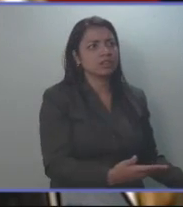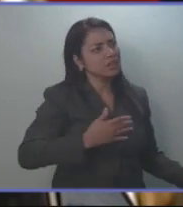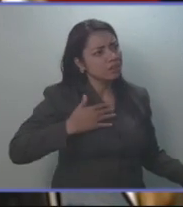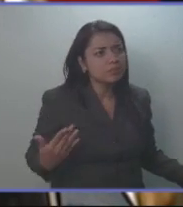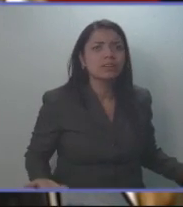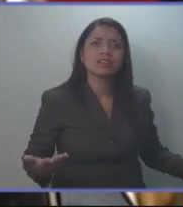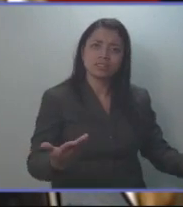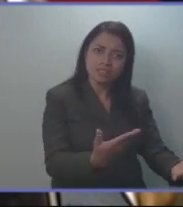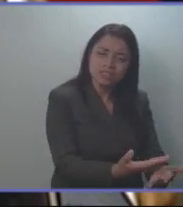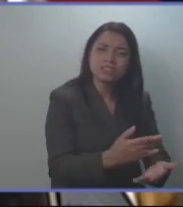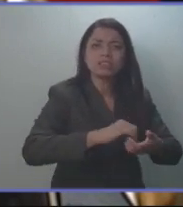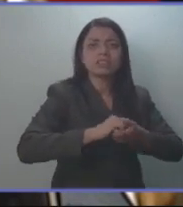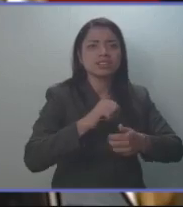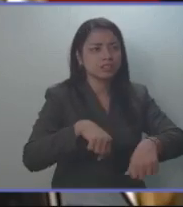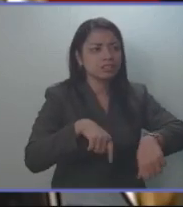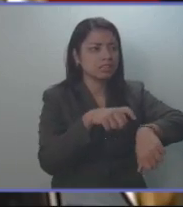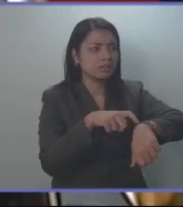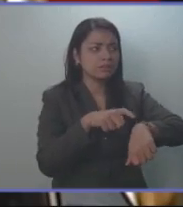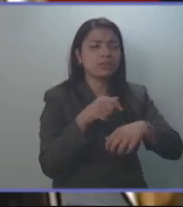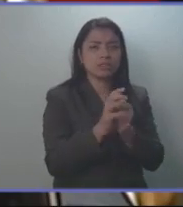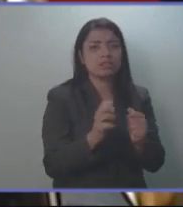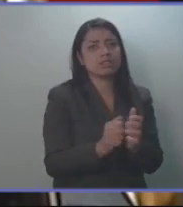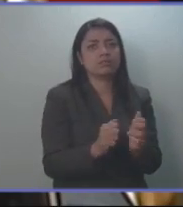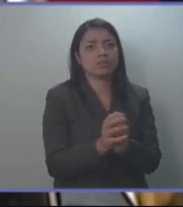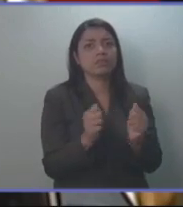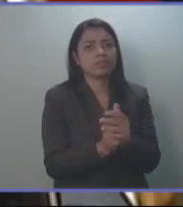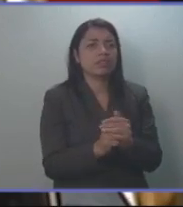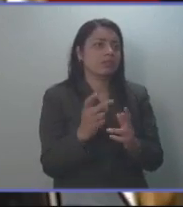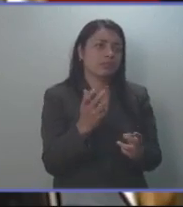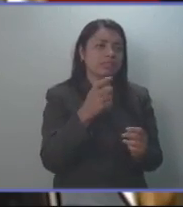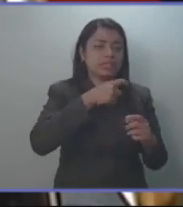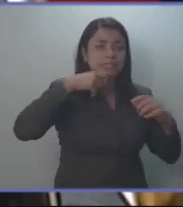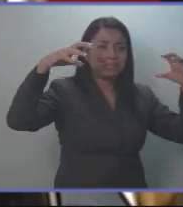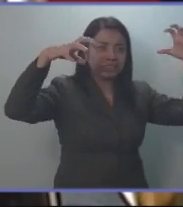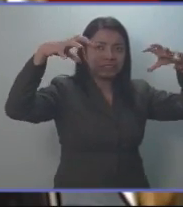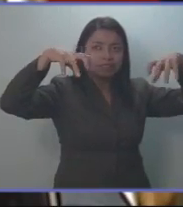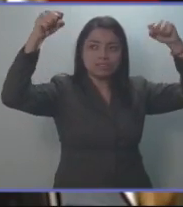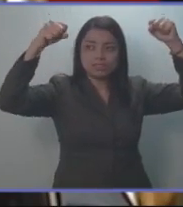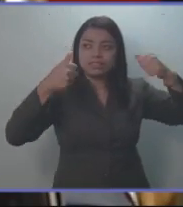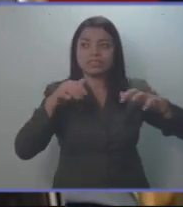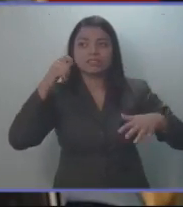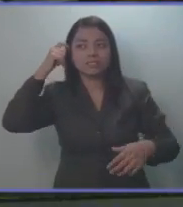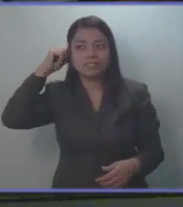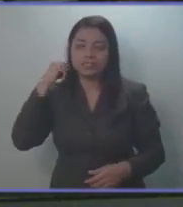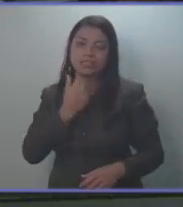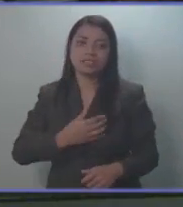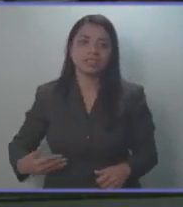mano en este momento que están sufriendo problemas por la sequía. Muchas gracias, señor presidente.